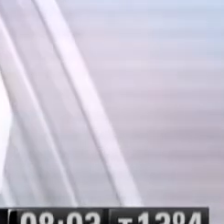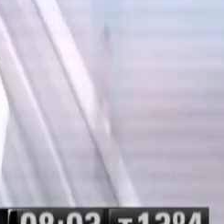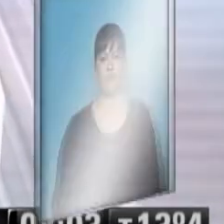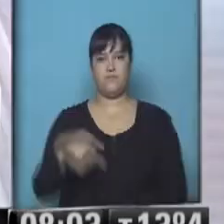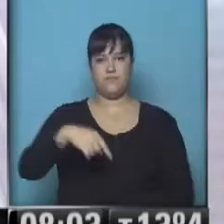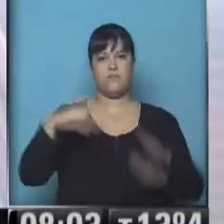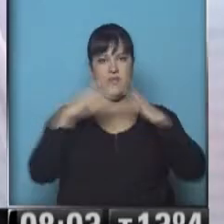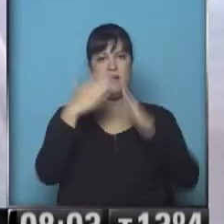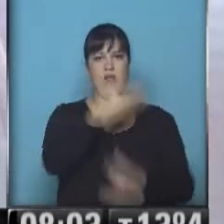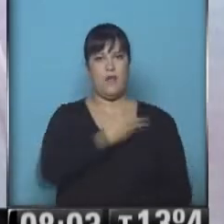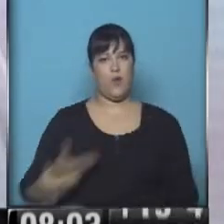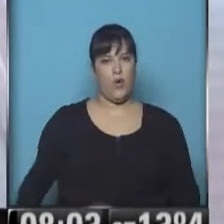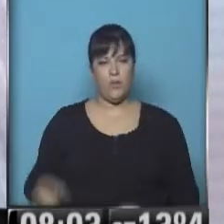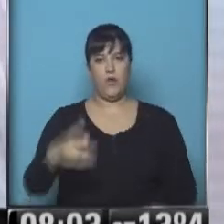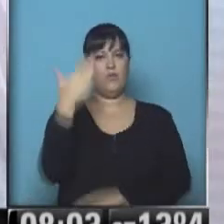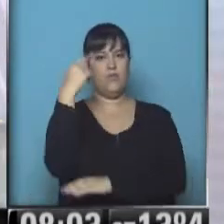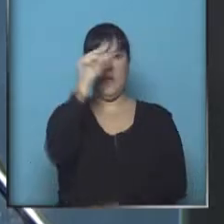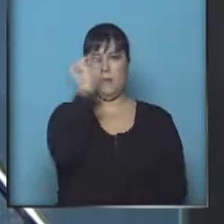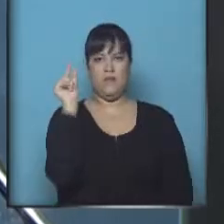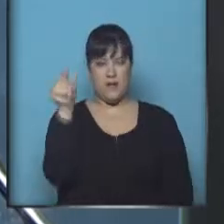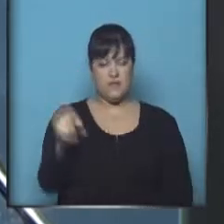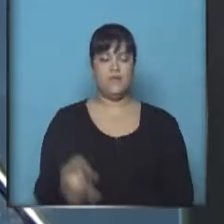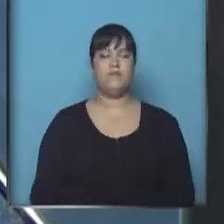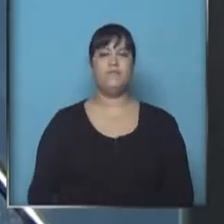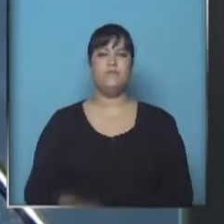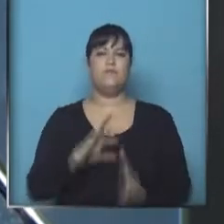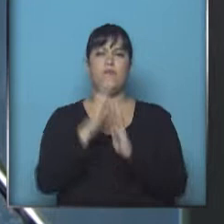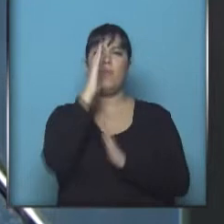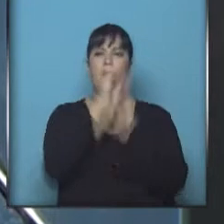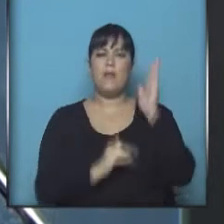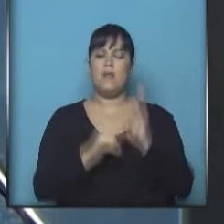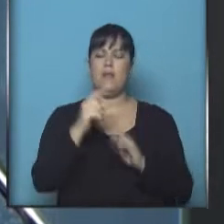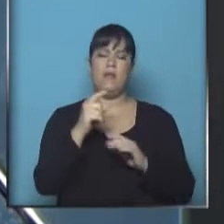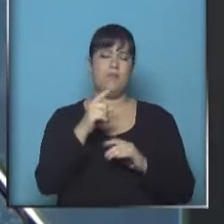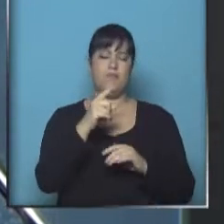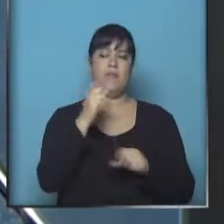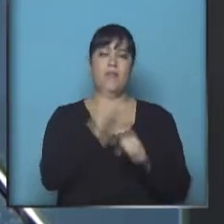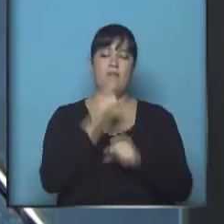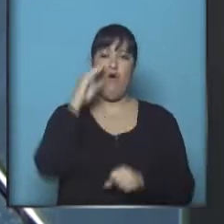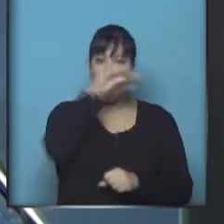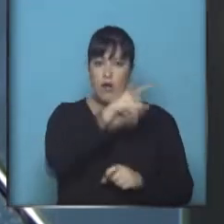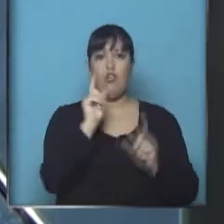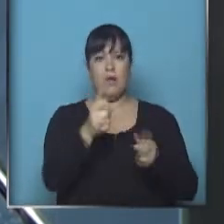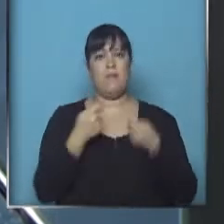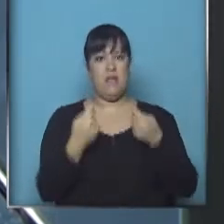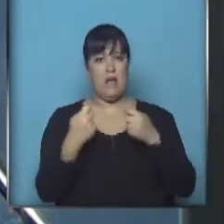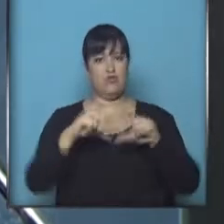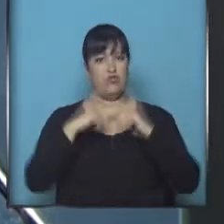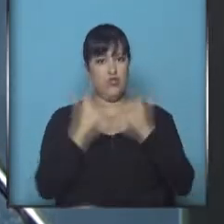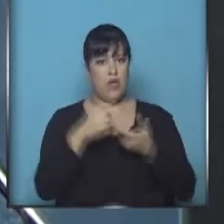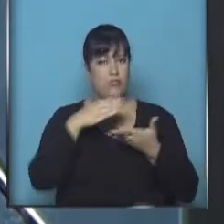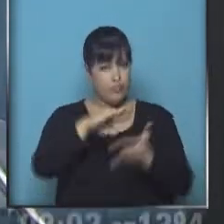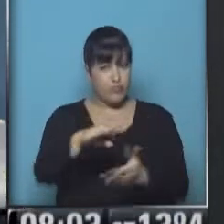Tiempo de irnos en vivo a Casa de Gobierno. Habla Jorge. El combate contra la informalidad laboral y la expansión del gasto social. En ese